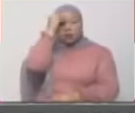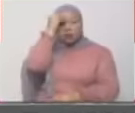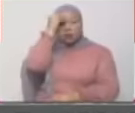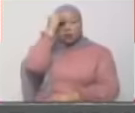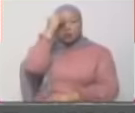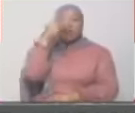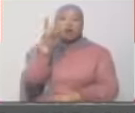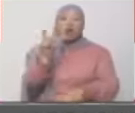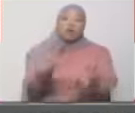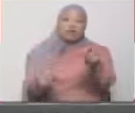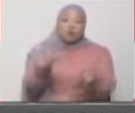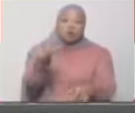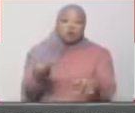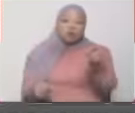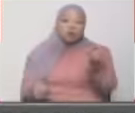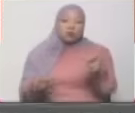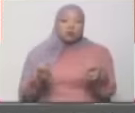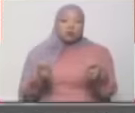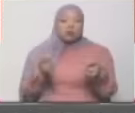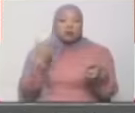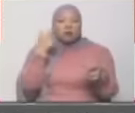Porque hay gente que es como Santo Tomás.